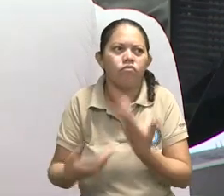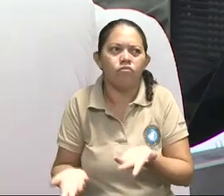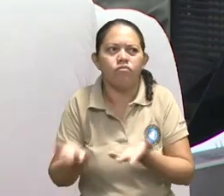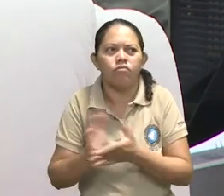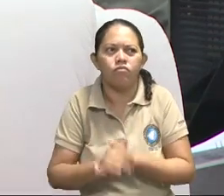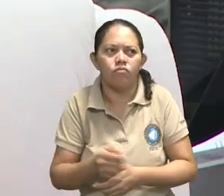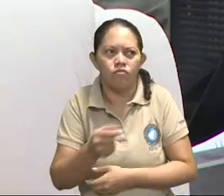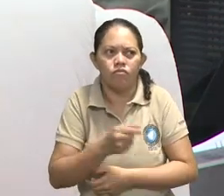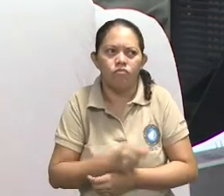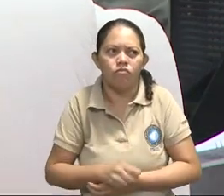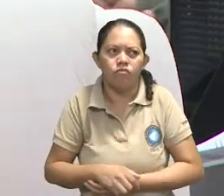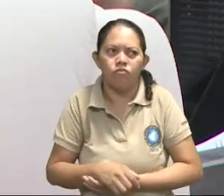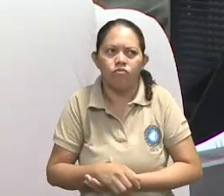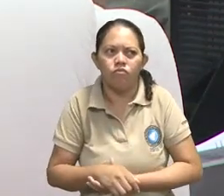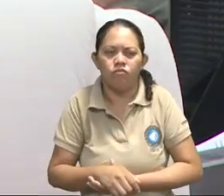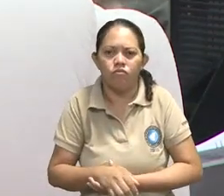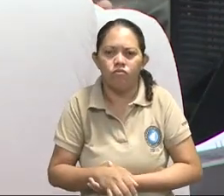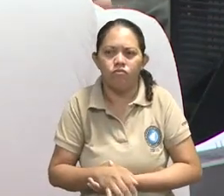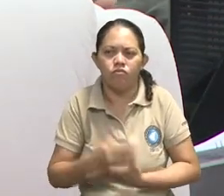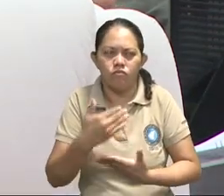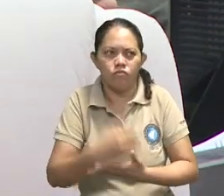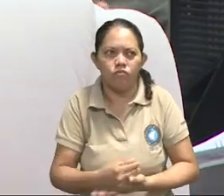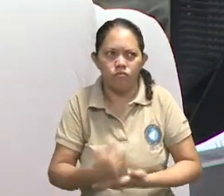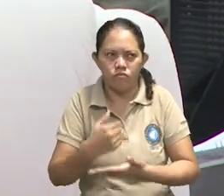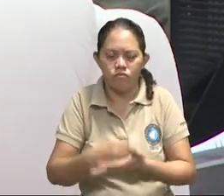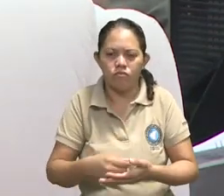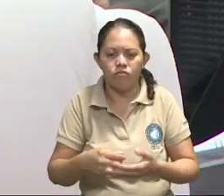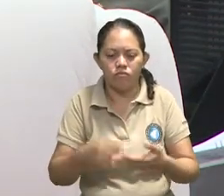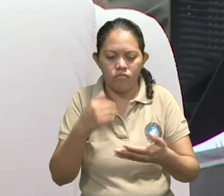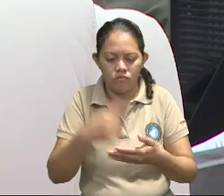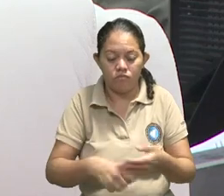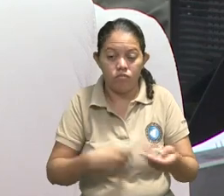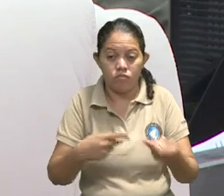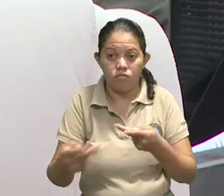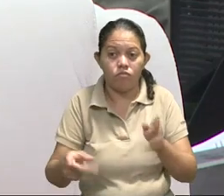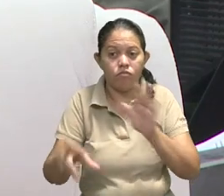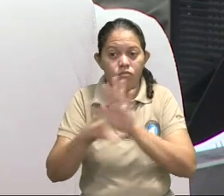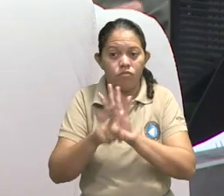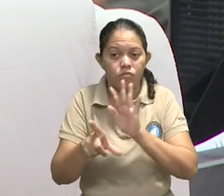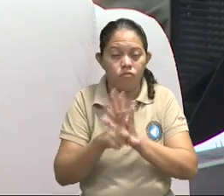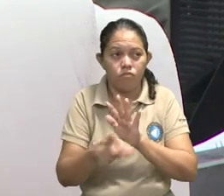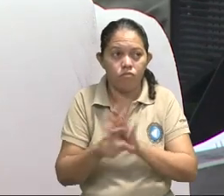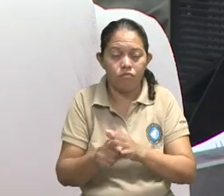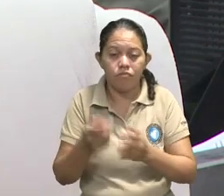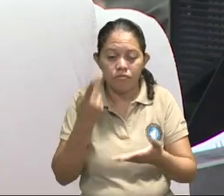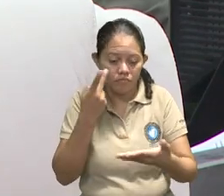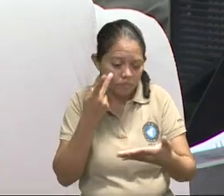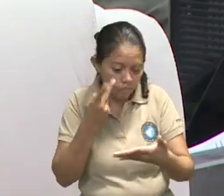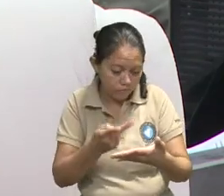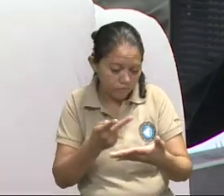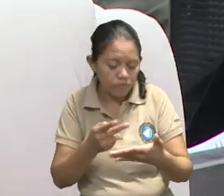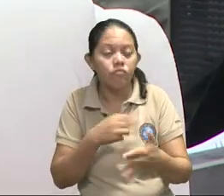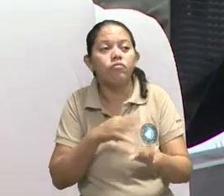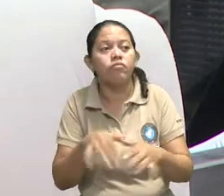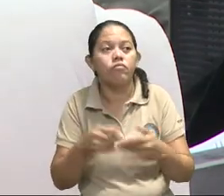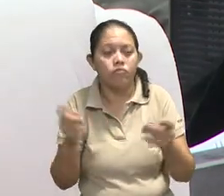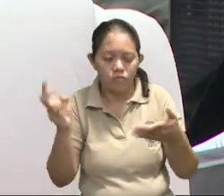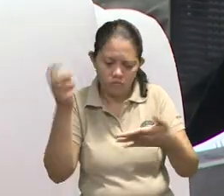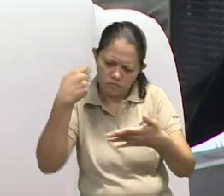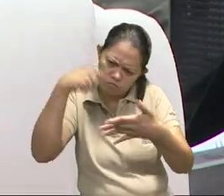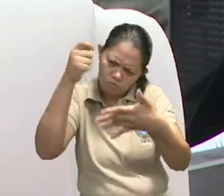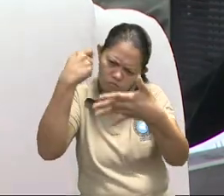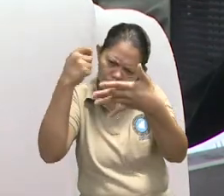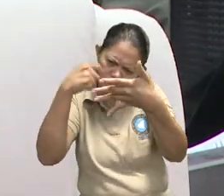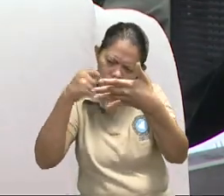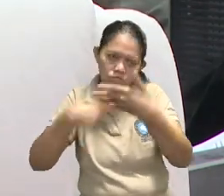Bueno, agarra un segmento de mercado que es el que dice la ley que tiene que echarle ojo, y pam, pam, pam, pam, te